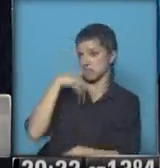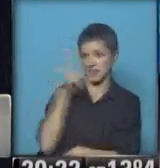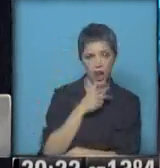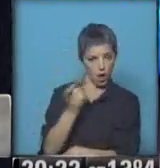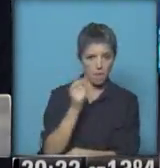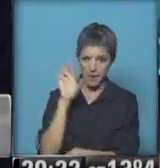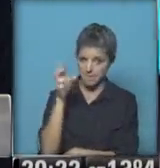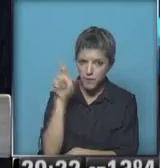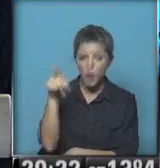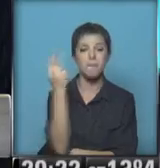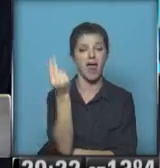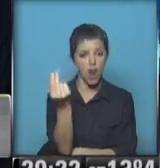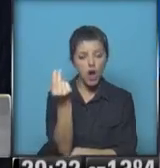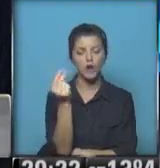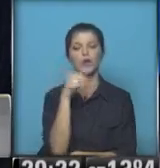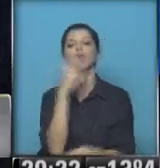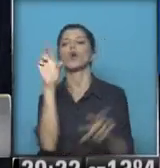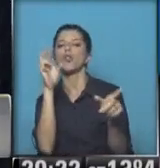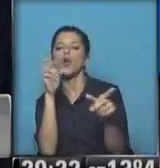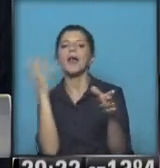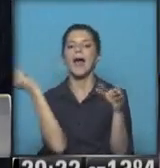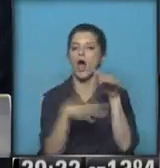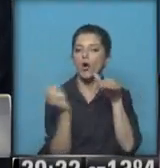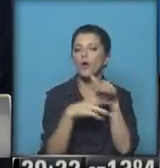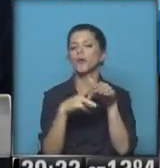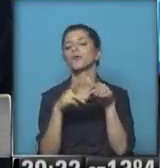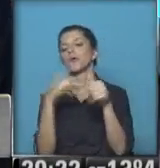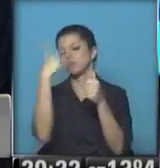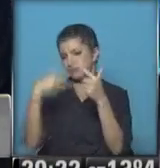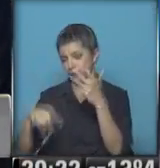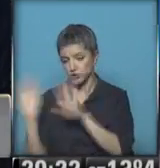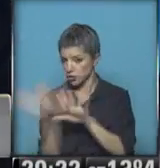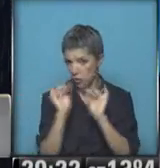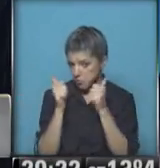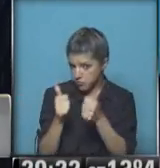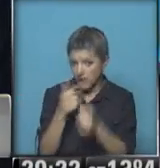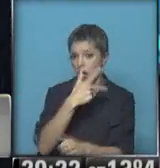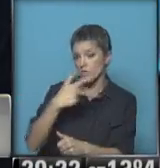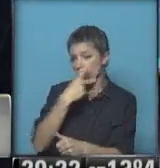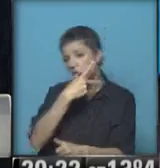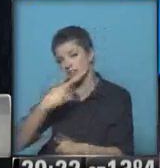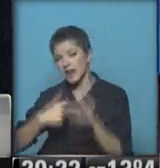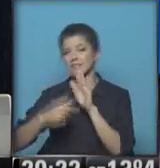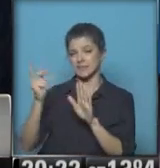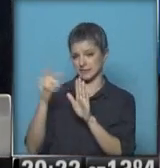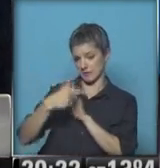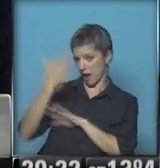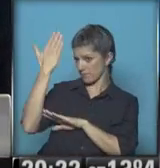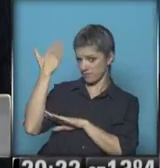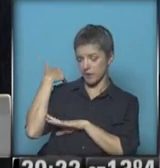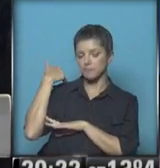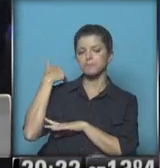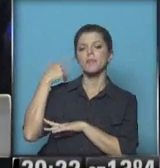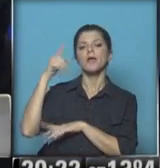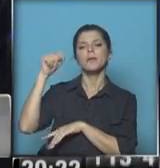dólar ahorro el dólar tarjeta más o menos en la línea desde octubre del año pasado que es lo que